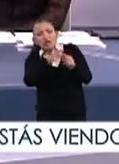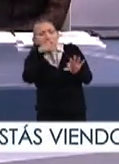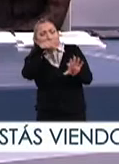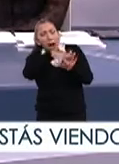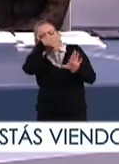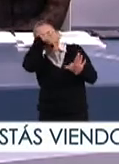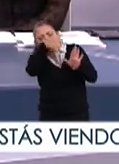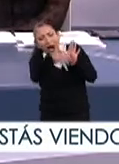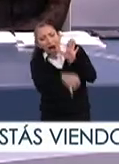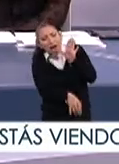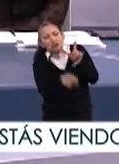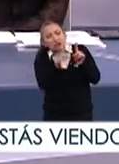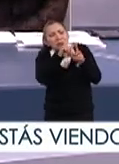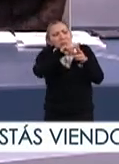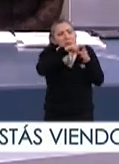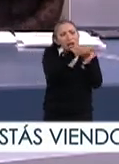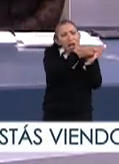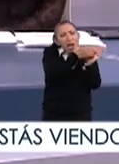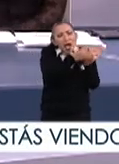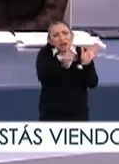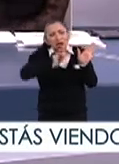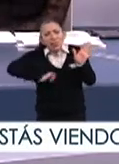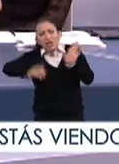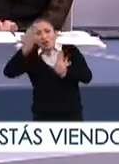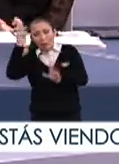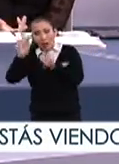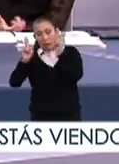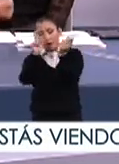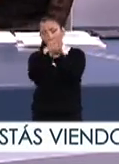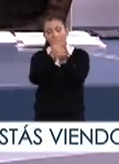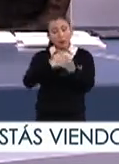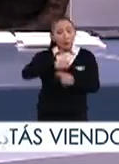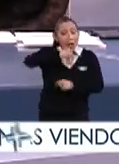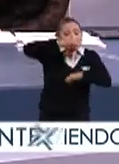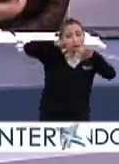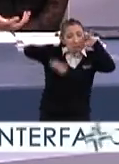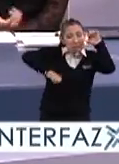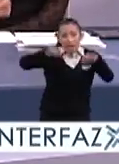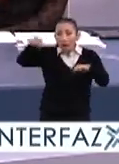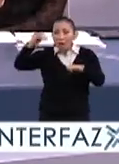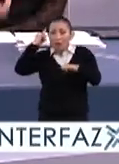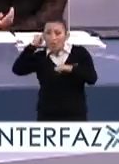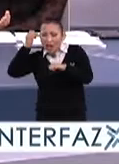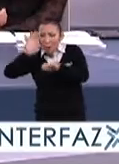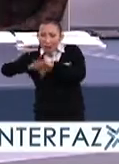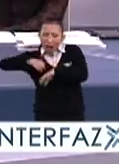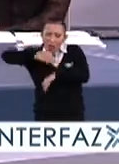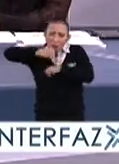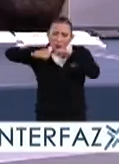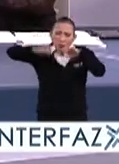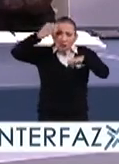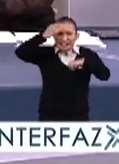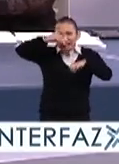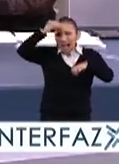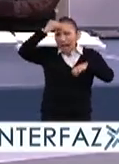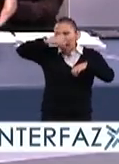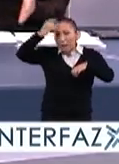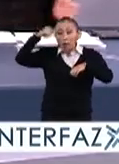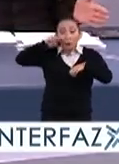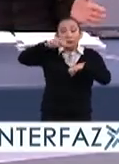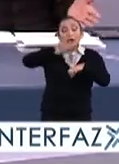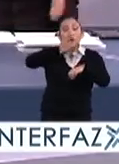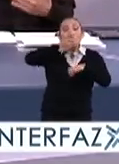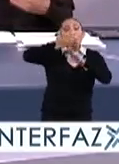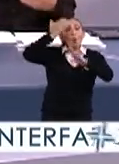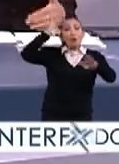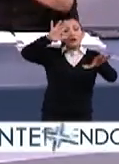más pues digamos antiguo, ¿no? Platicando con los más viejos, con los indígenas más viejos, porque pues esta tradición